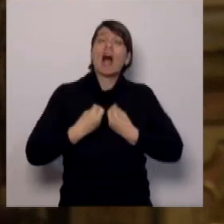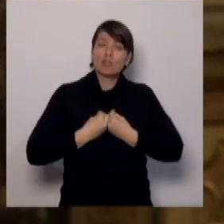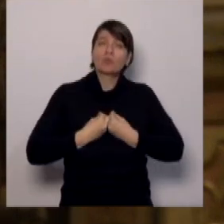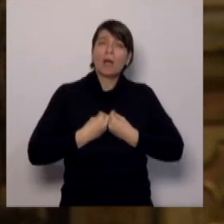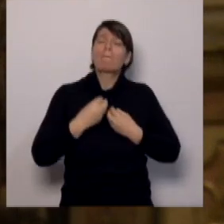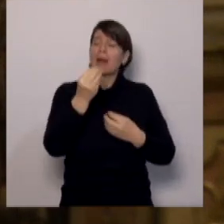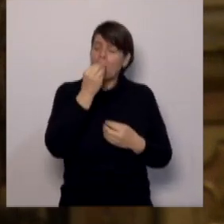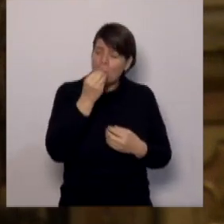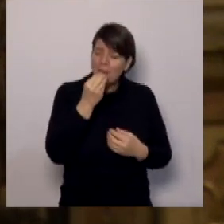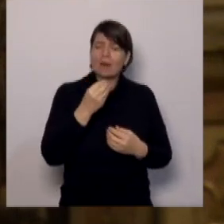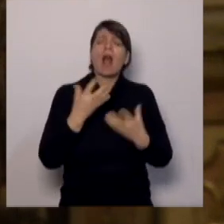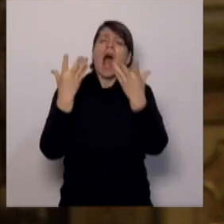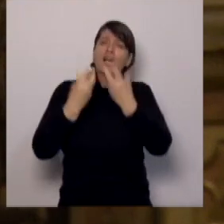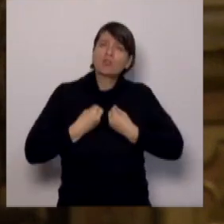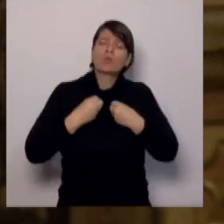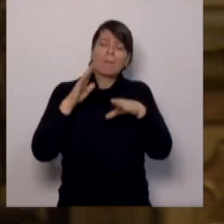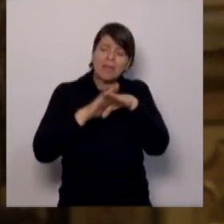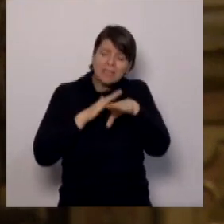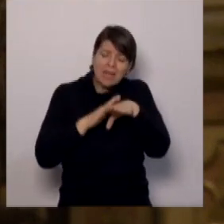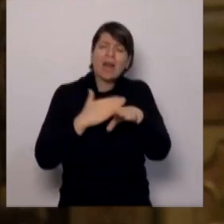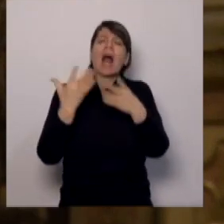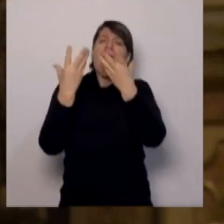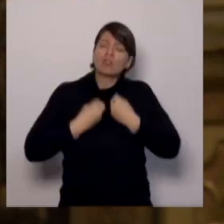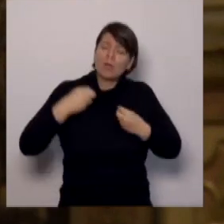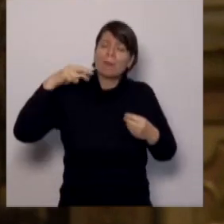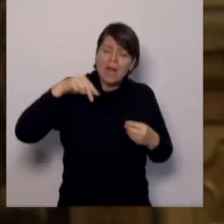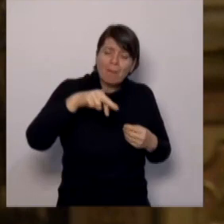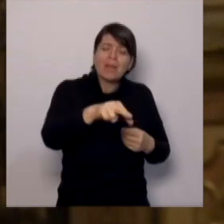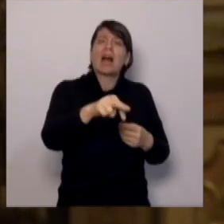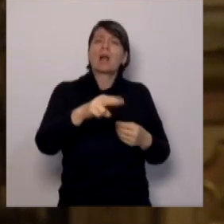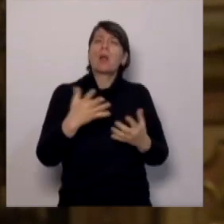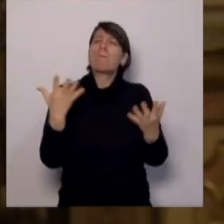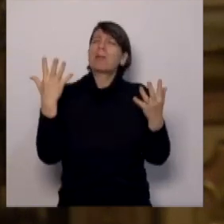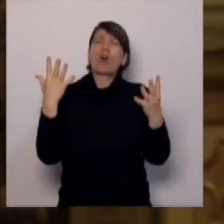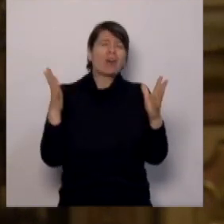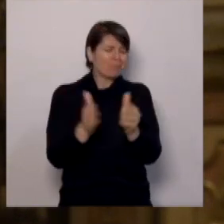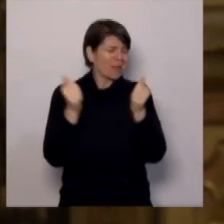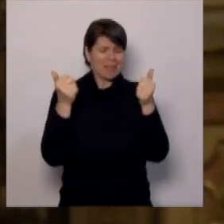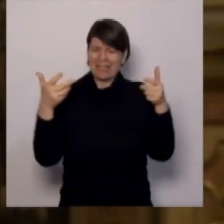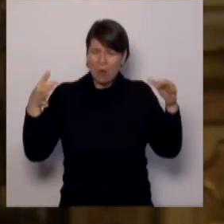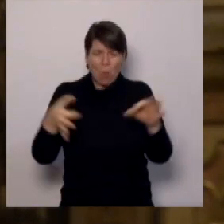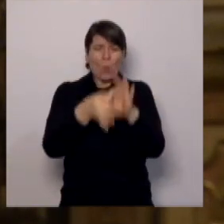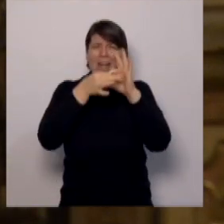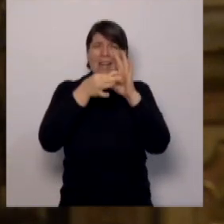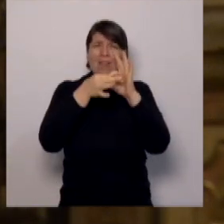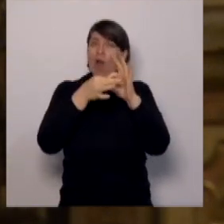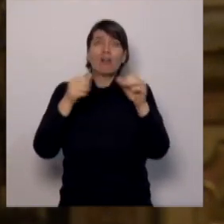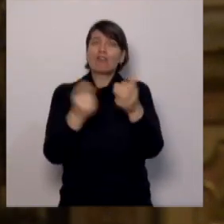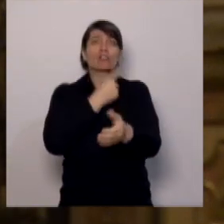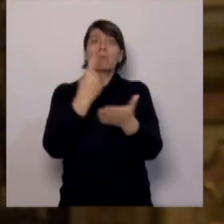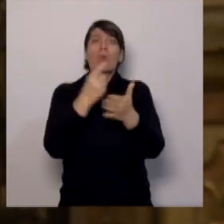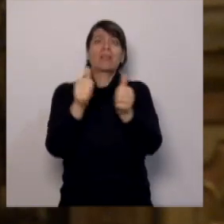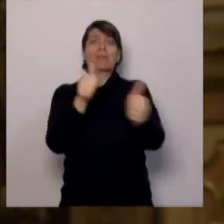la ayuda para comer, la ayuda para sanarnos, la ayuda para caminar, pero inmediatamente, unido, intrínsecamente, como